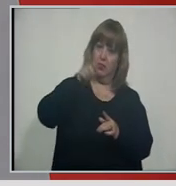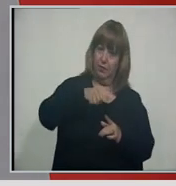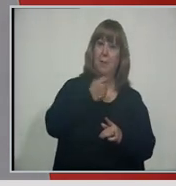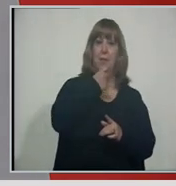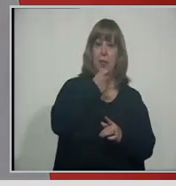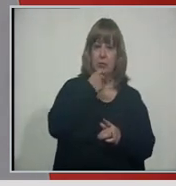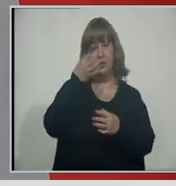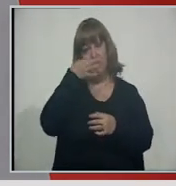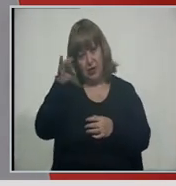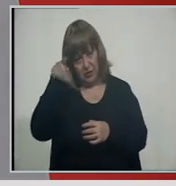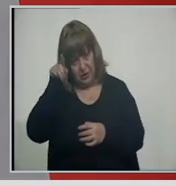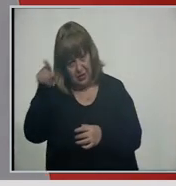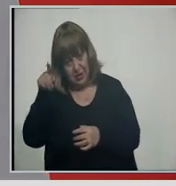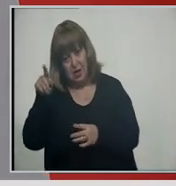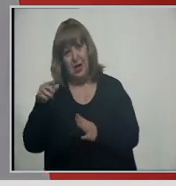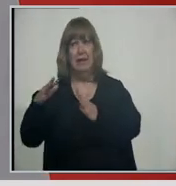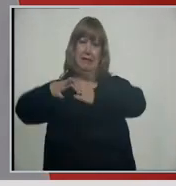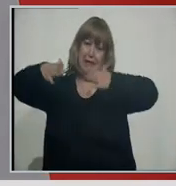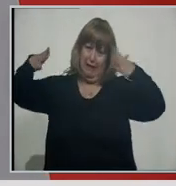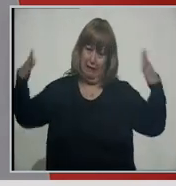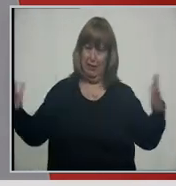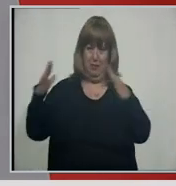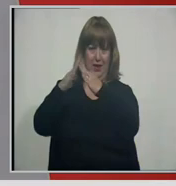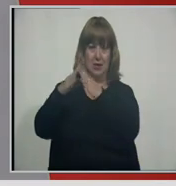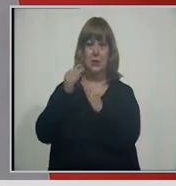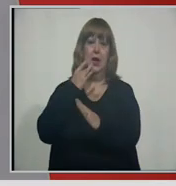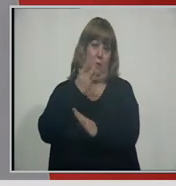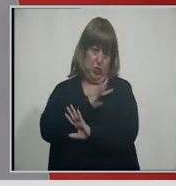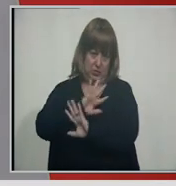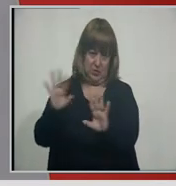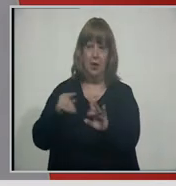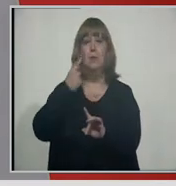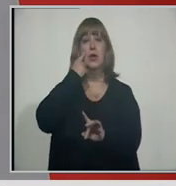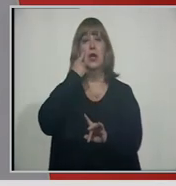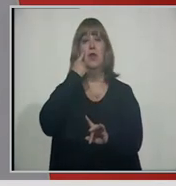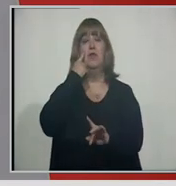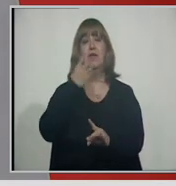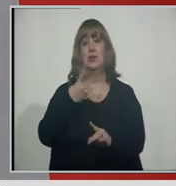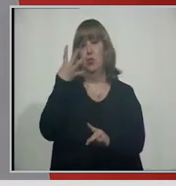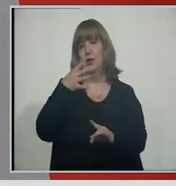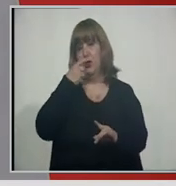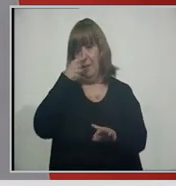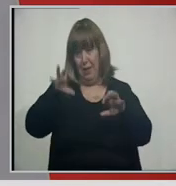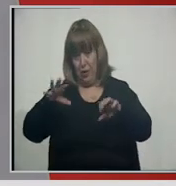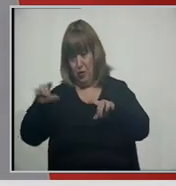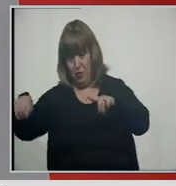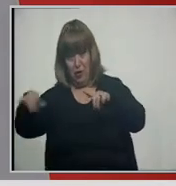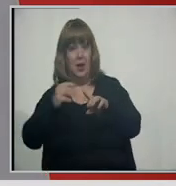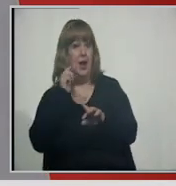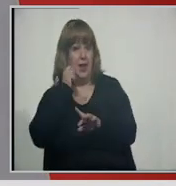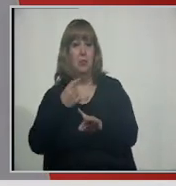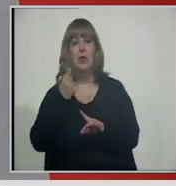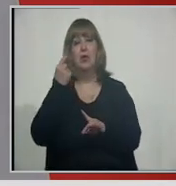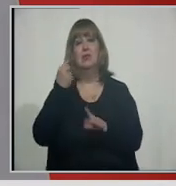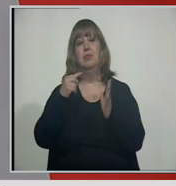vender mi casa que es inmensamente grande y maravillosa porque quiero vivir tengo cuatro perros maravilloso también en buenos